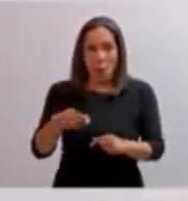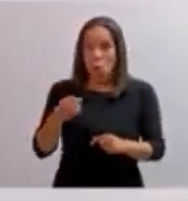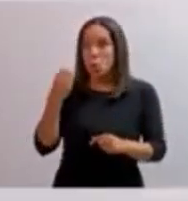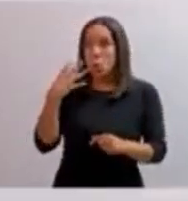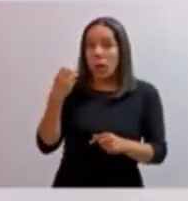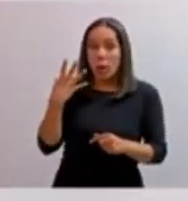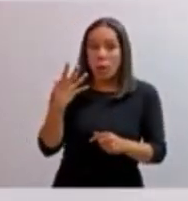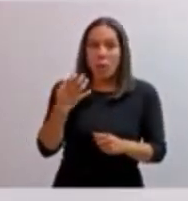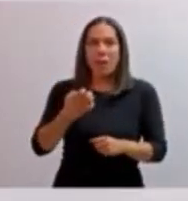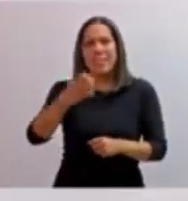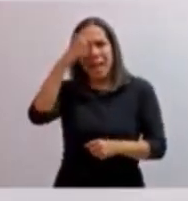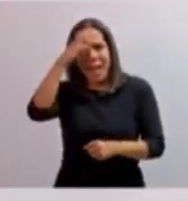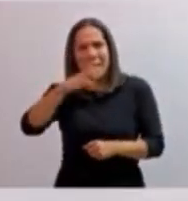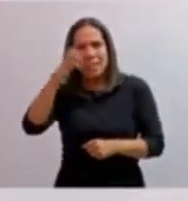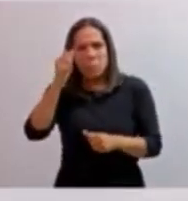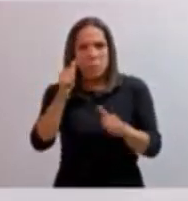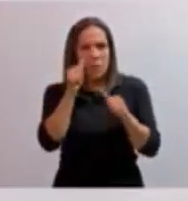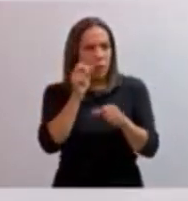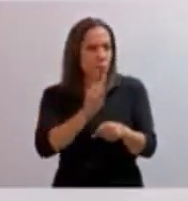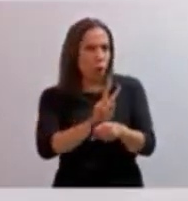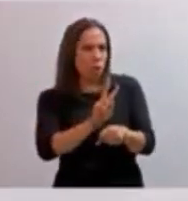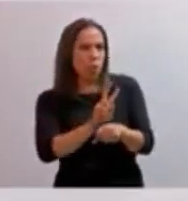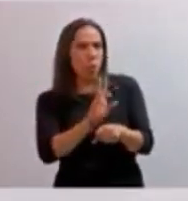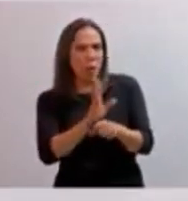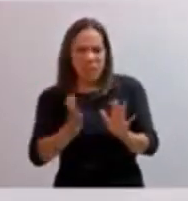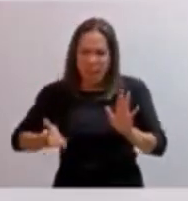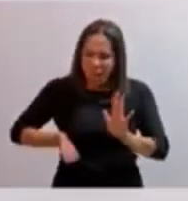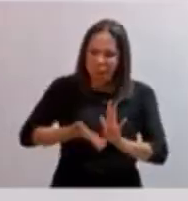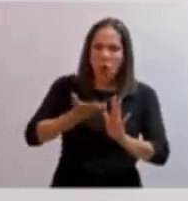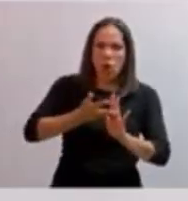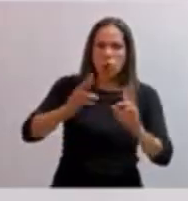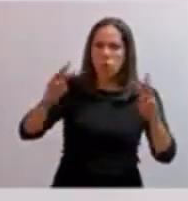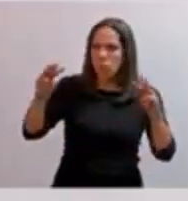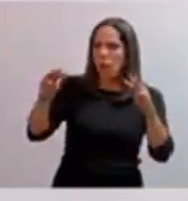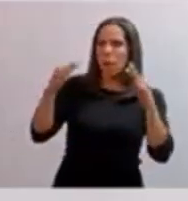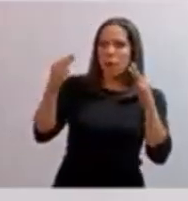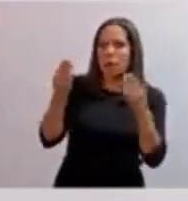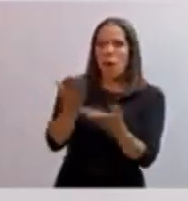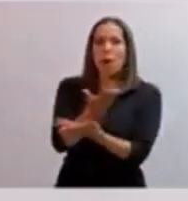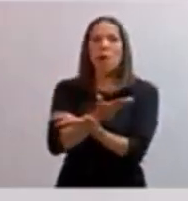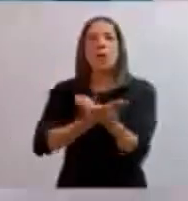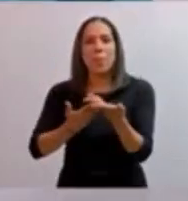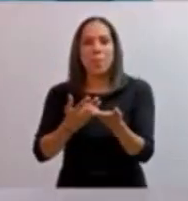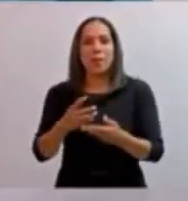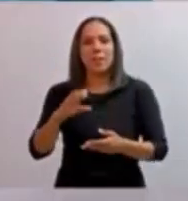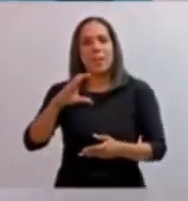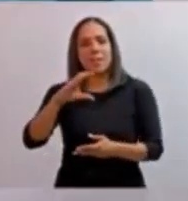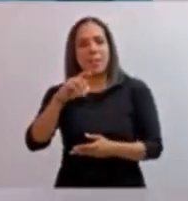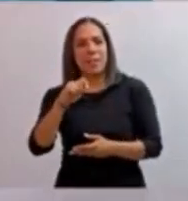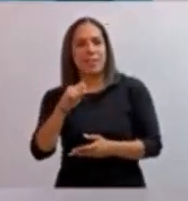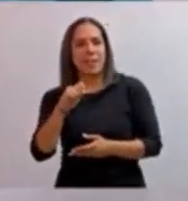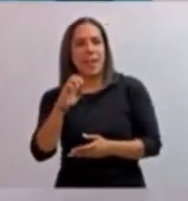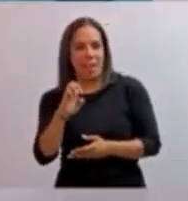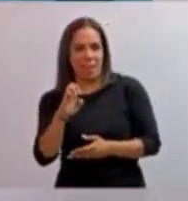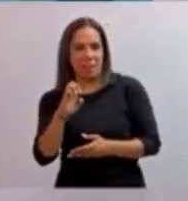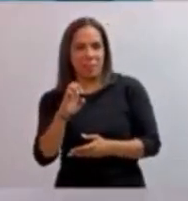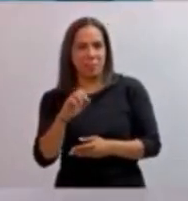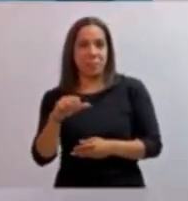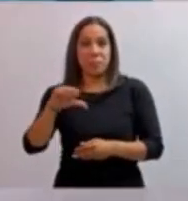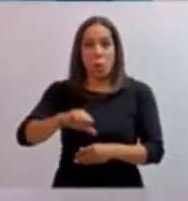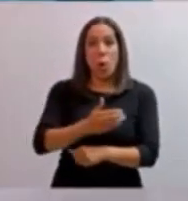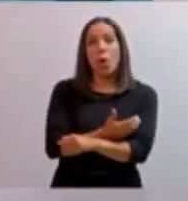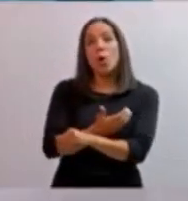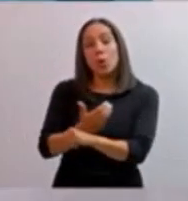Experiencias de supervisoras en la construcción de una visión compartida del Consejo Técnico Escolar, en el que nos acompañará